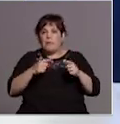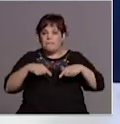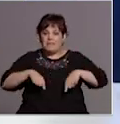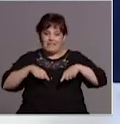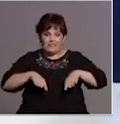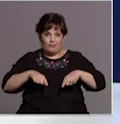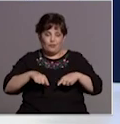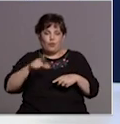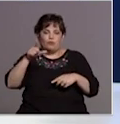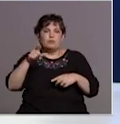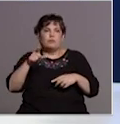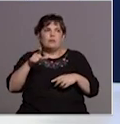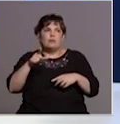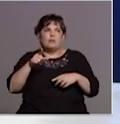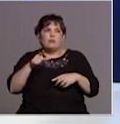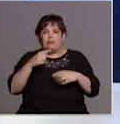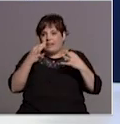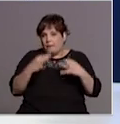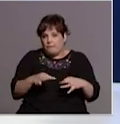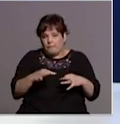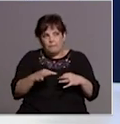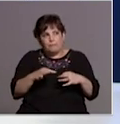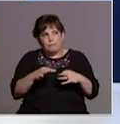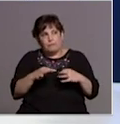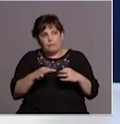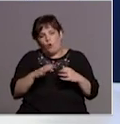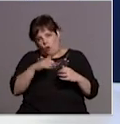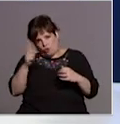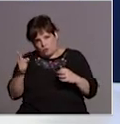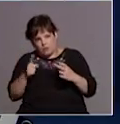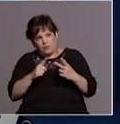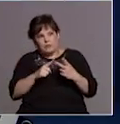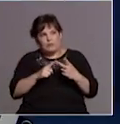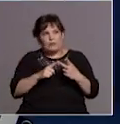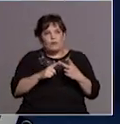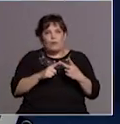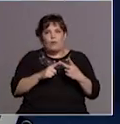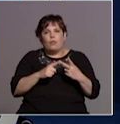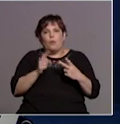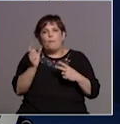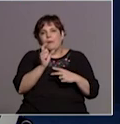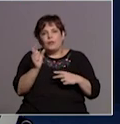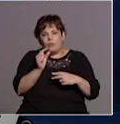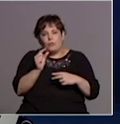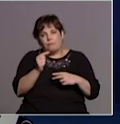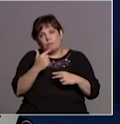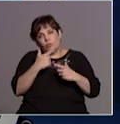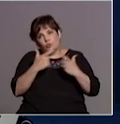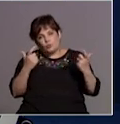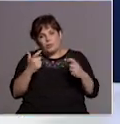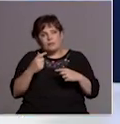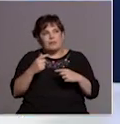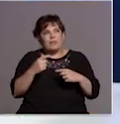de may y bueno realmente bueno entre otras fue en un breve periodo por suerte para los